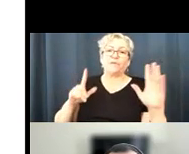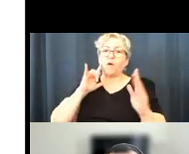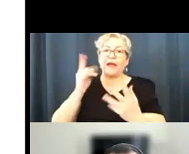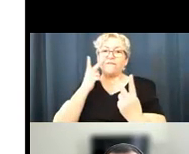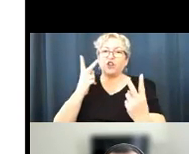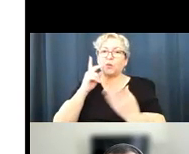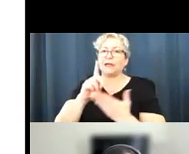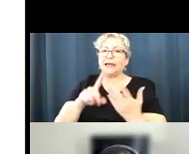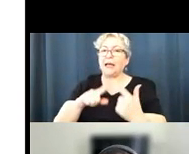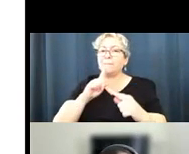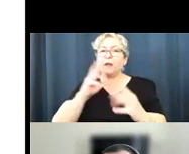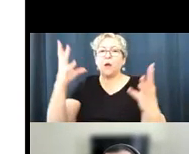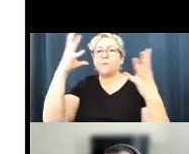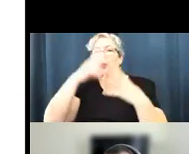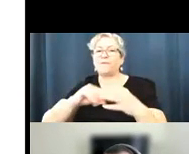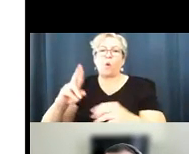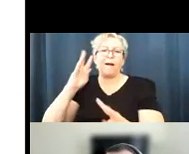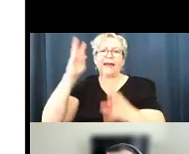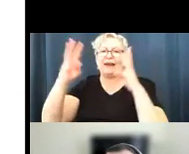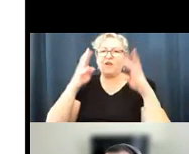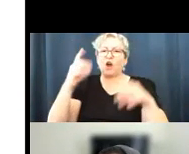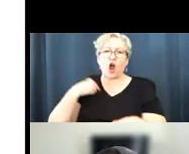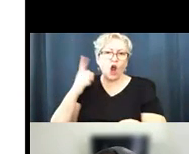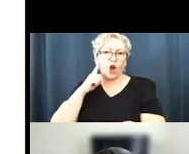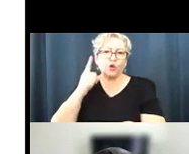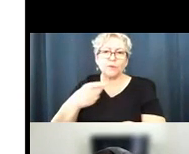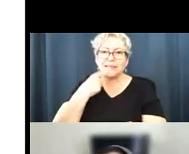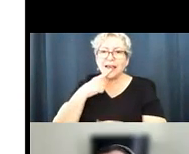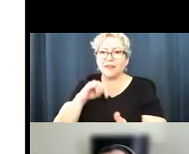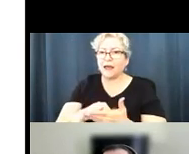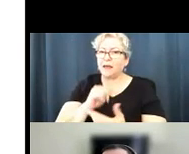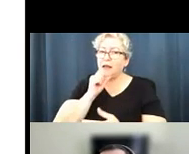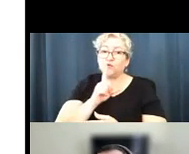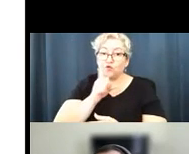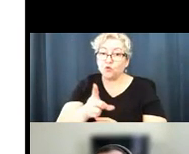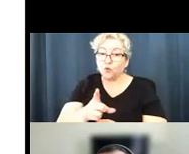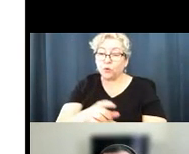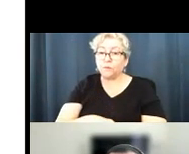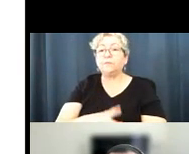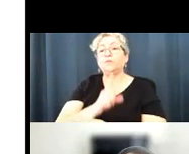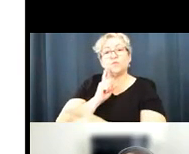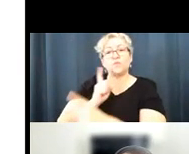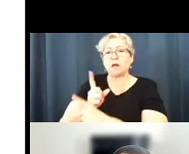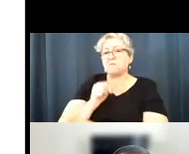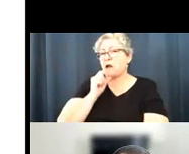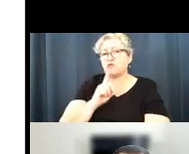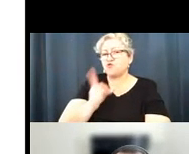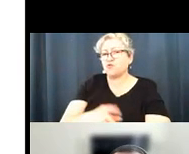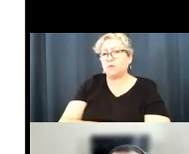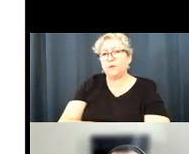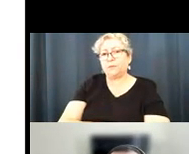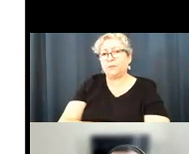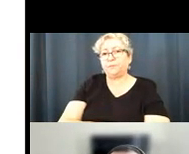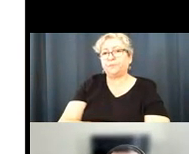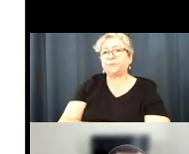tipo de tienen que comprometer un poquito el diseño, que no van a ser innovador, y eso verdaderamente